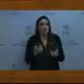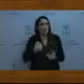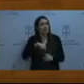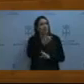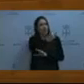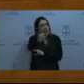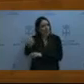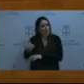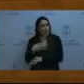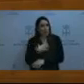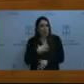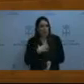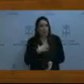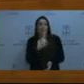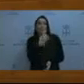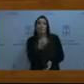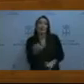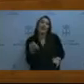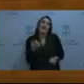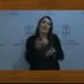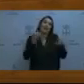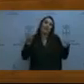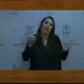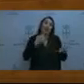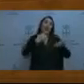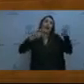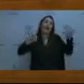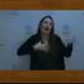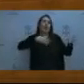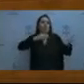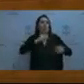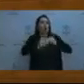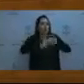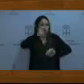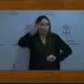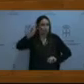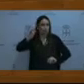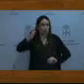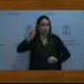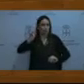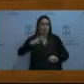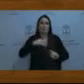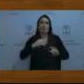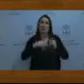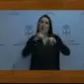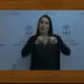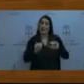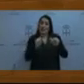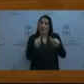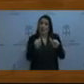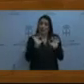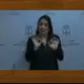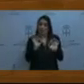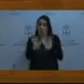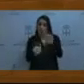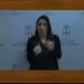nos escuchan diciendo que lo ideal es, o que sí se puede hacer, que puedan iniciar las obras antes que